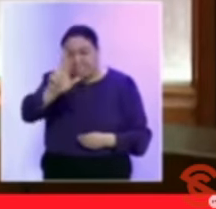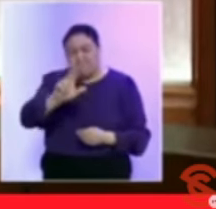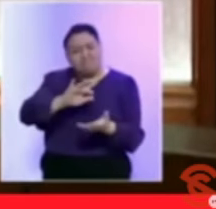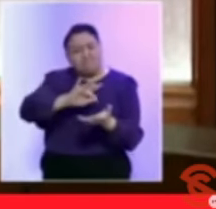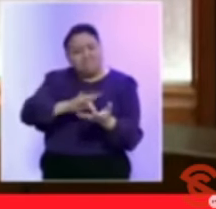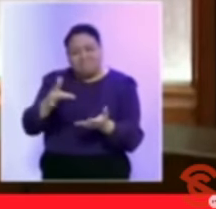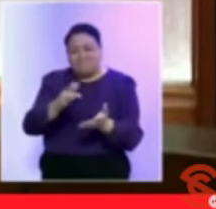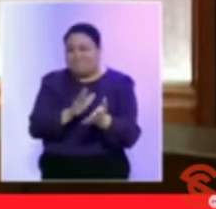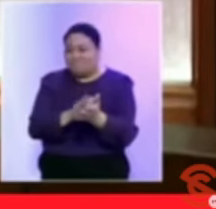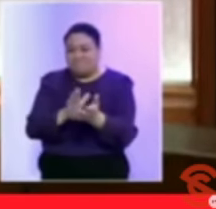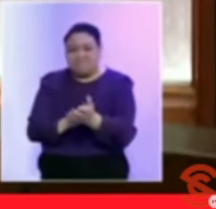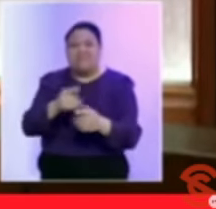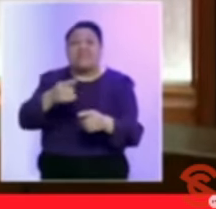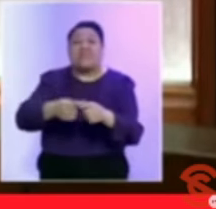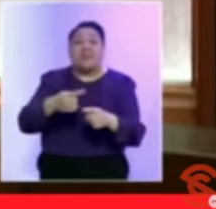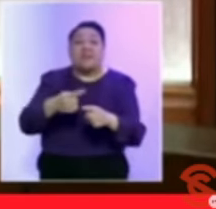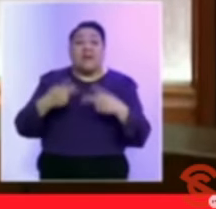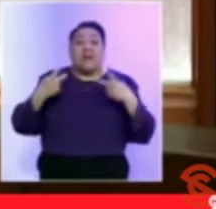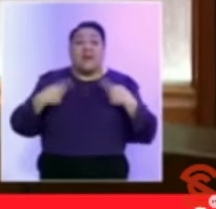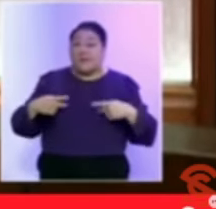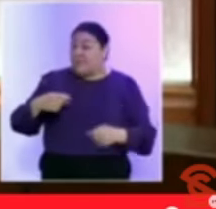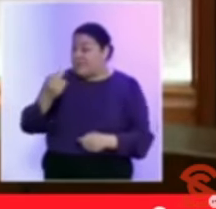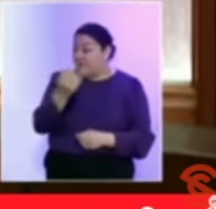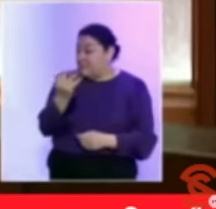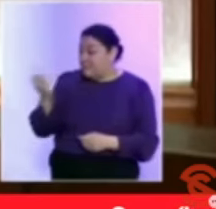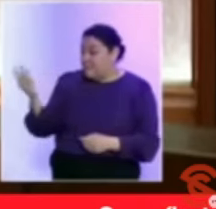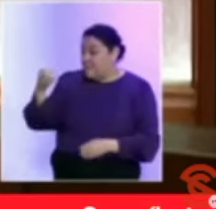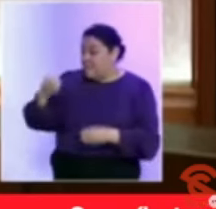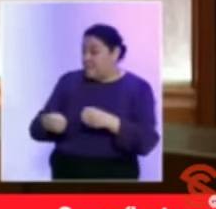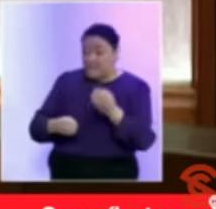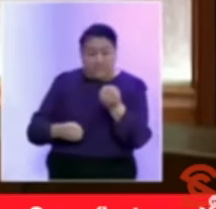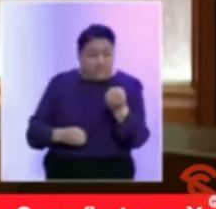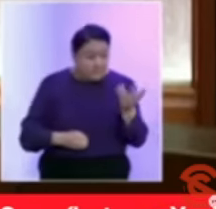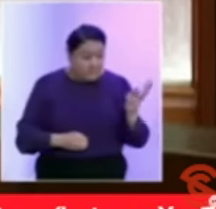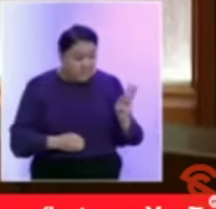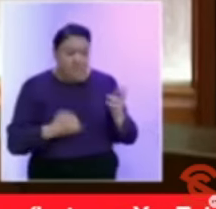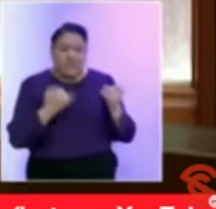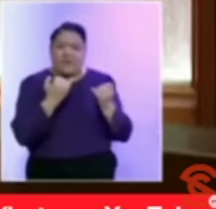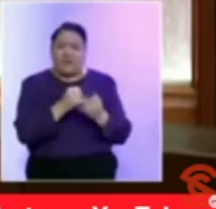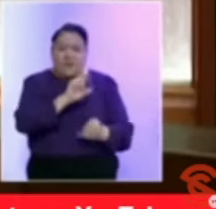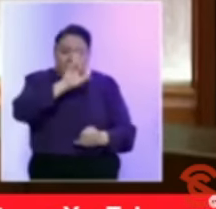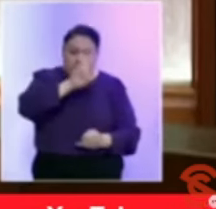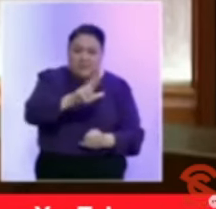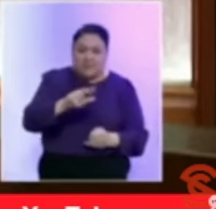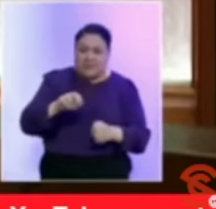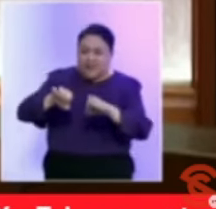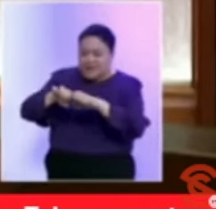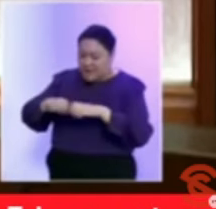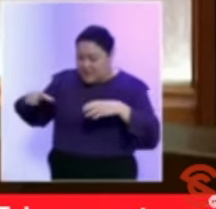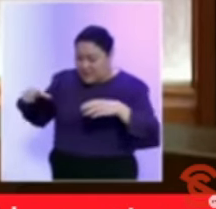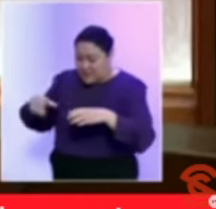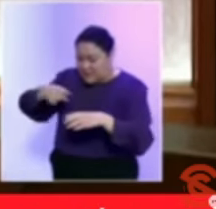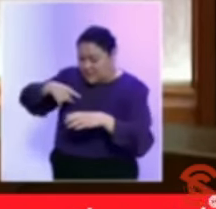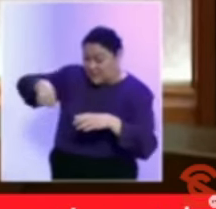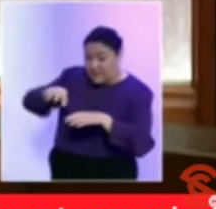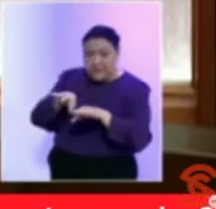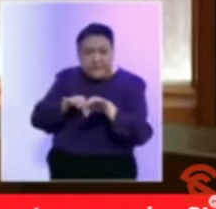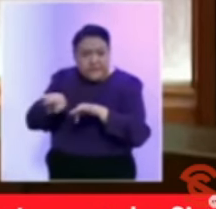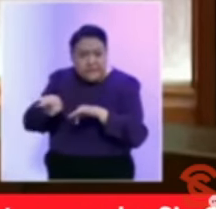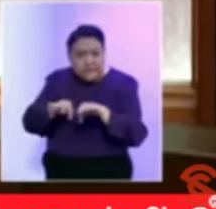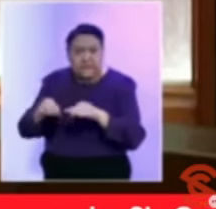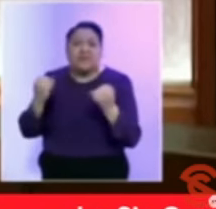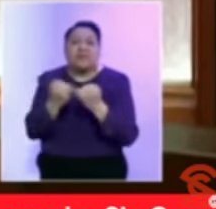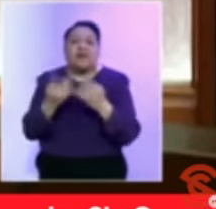cada una y cada uno de mis pares a nuestros equipos de trabajo y a todo el